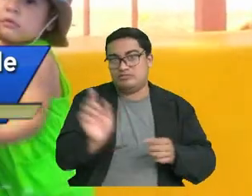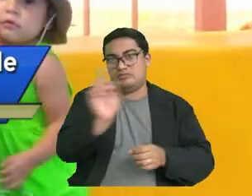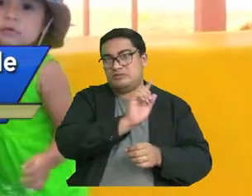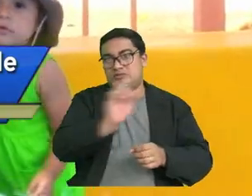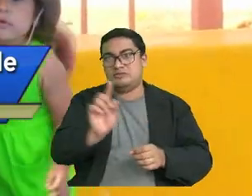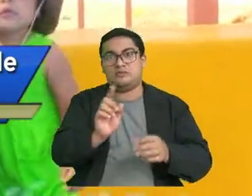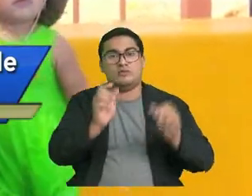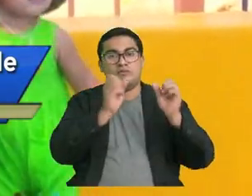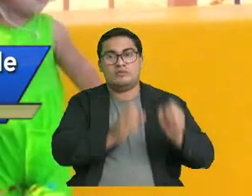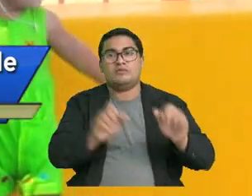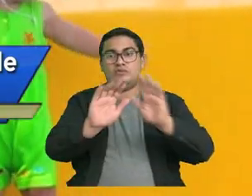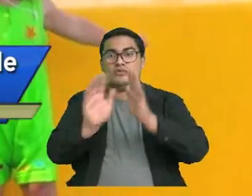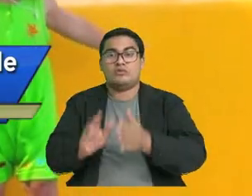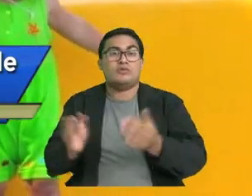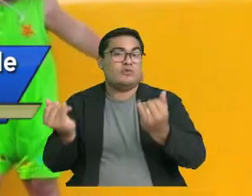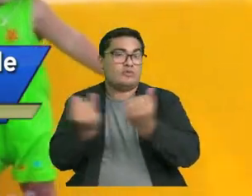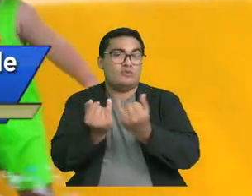Es en